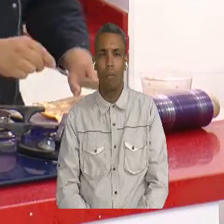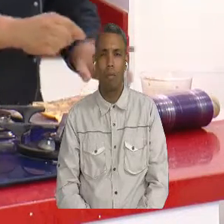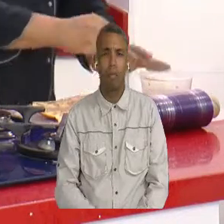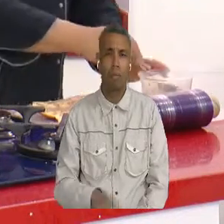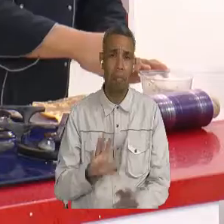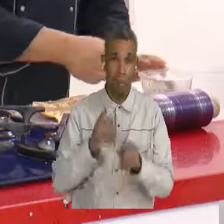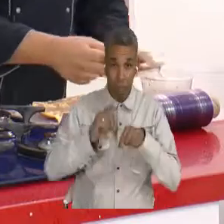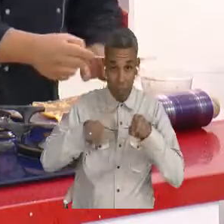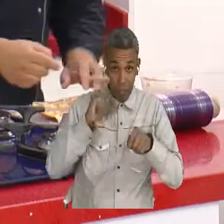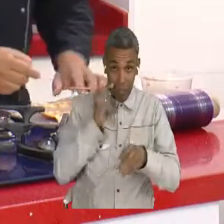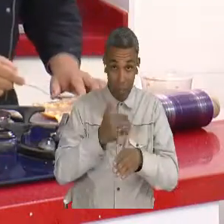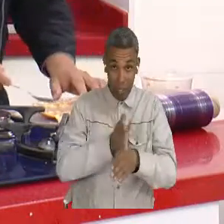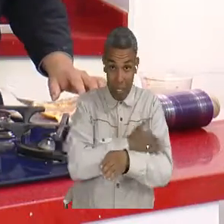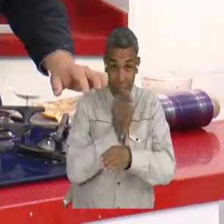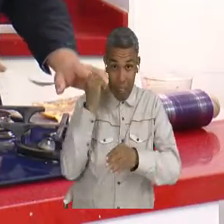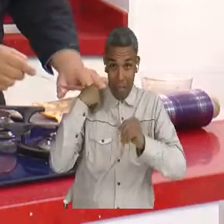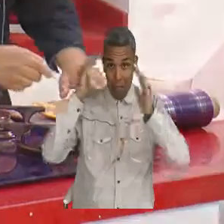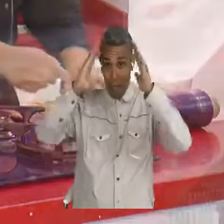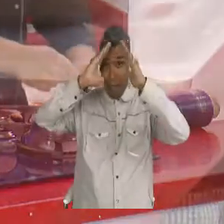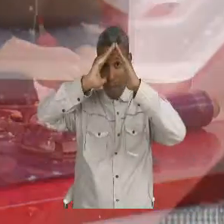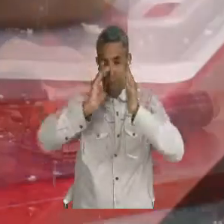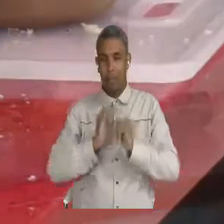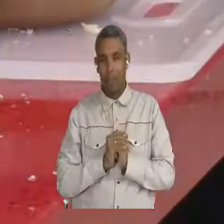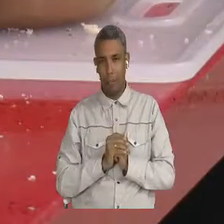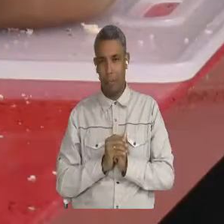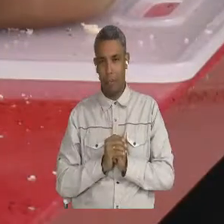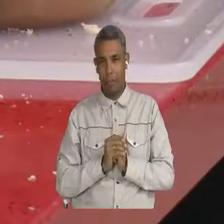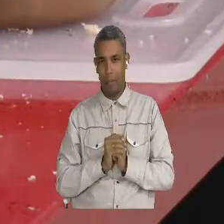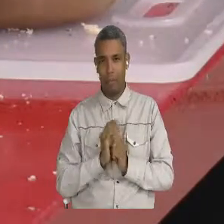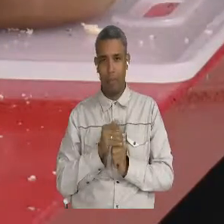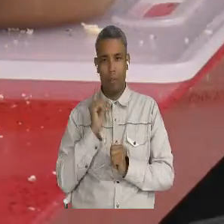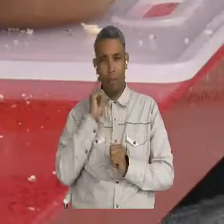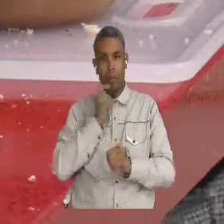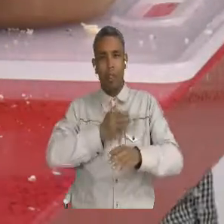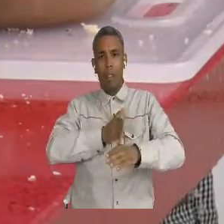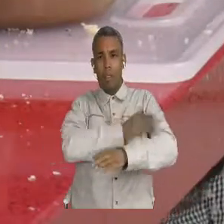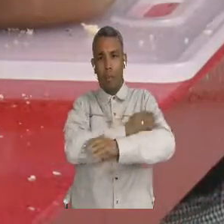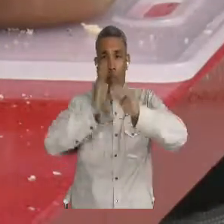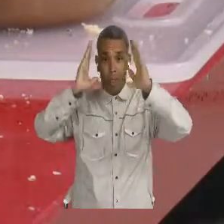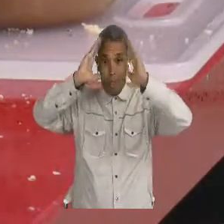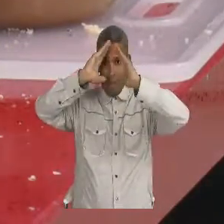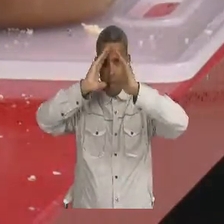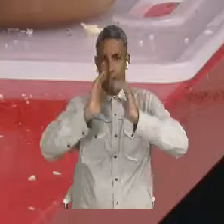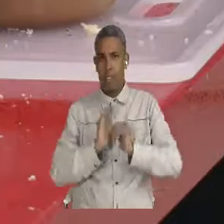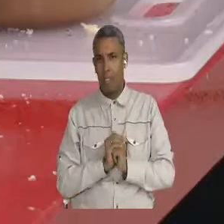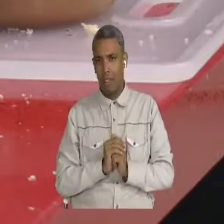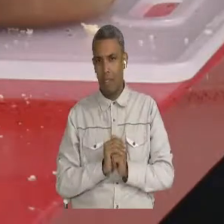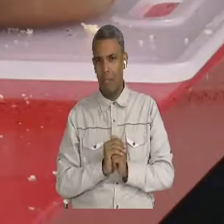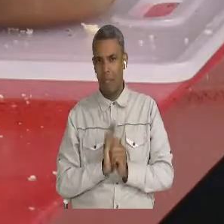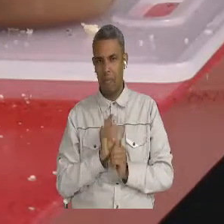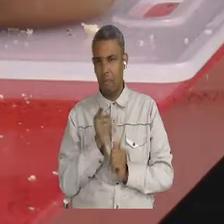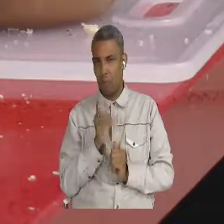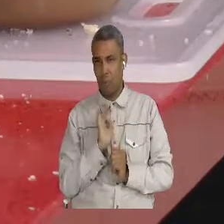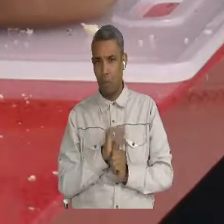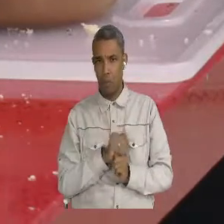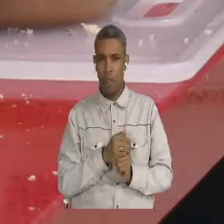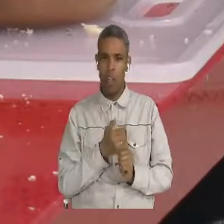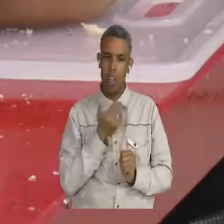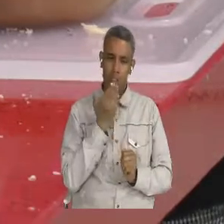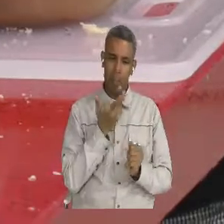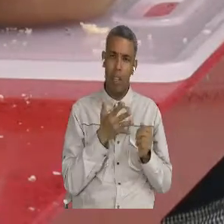prepararlo. Esto, con nosotros acá eso aprenden a preparar de todo. Mira, eso. Un postre para la casa, para los niños, para algún invitado a